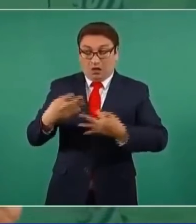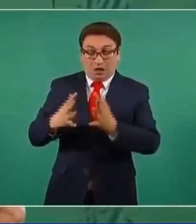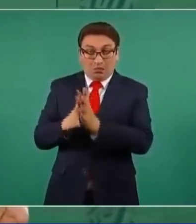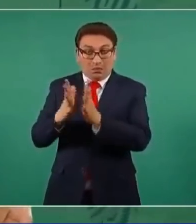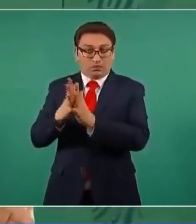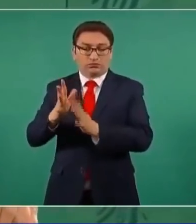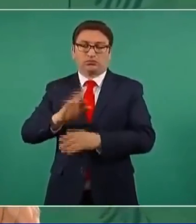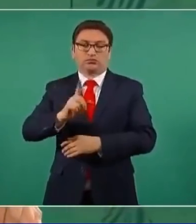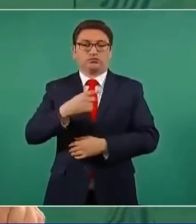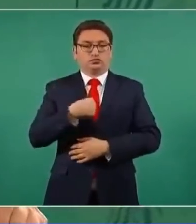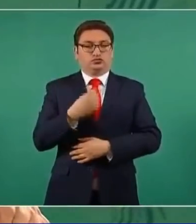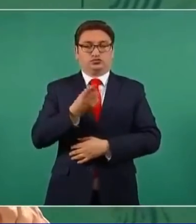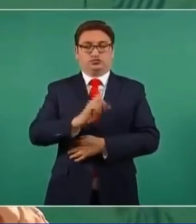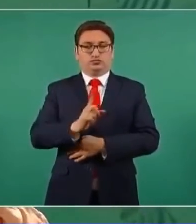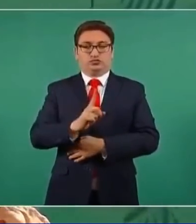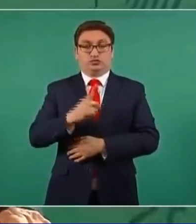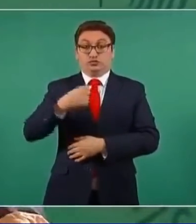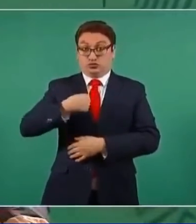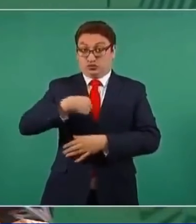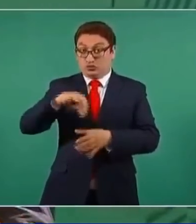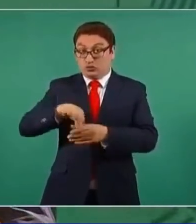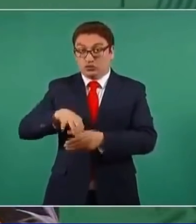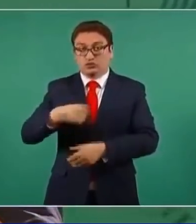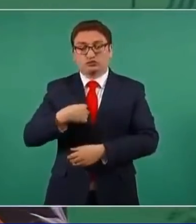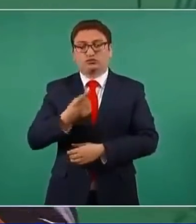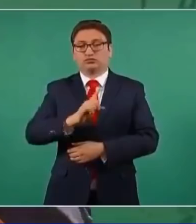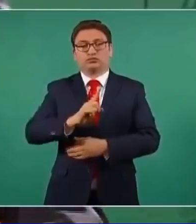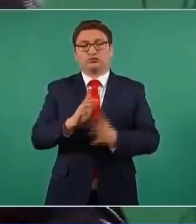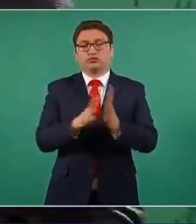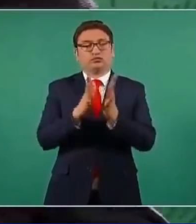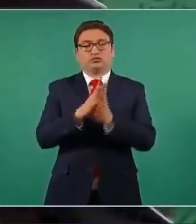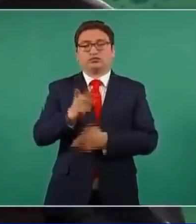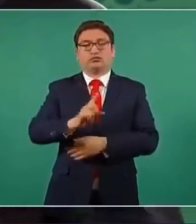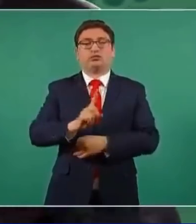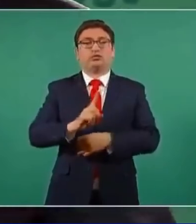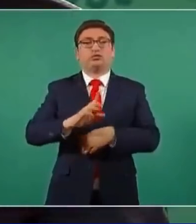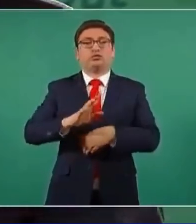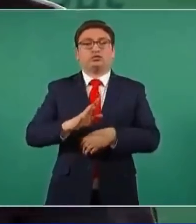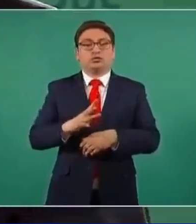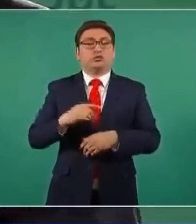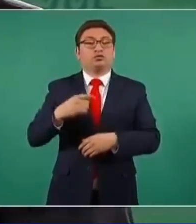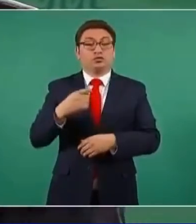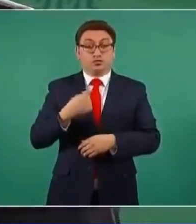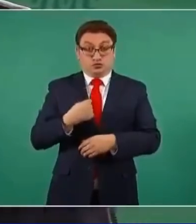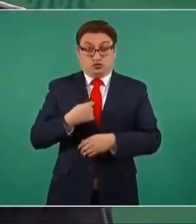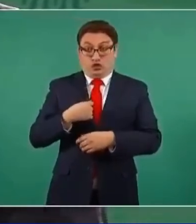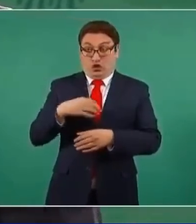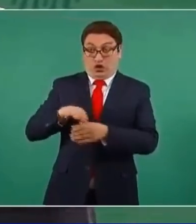en la consulta ni voy a votar porque se enjuicie